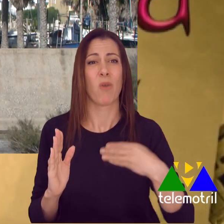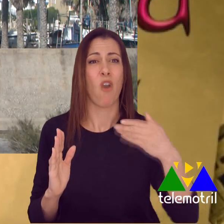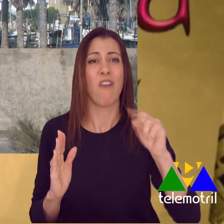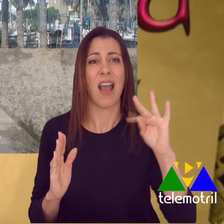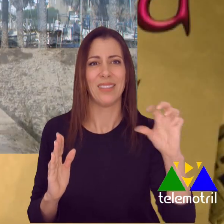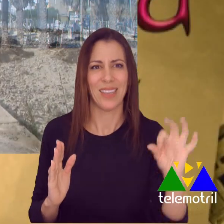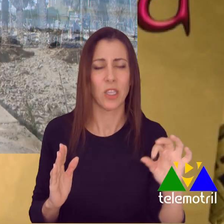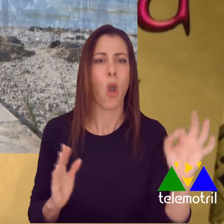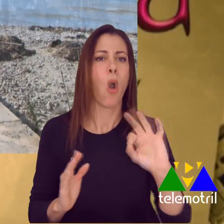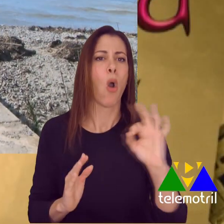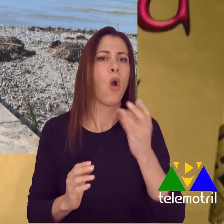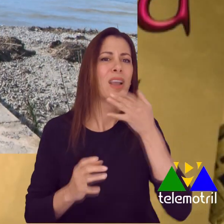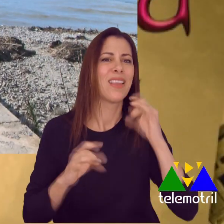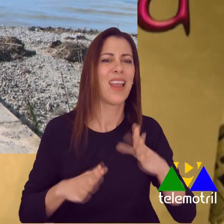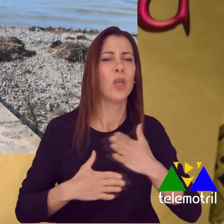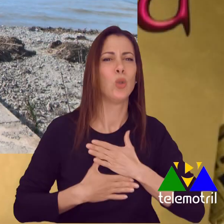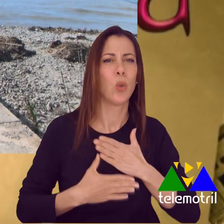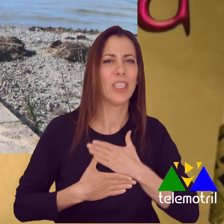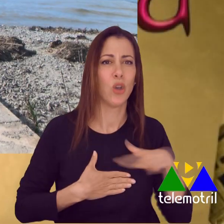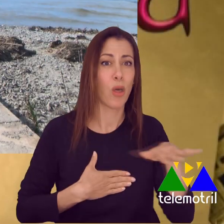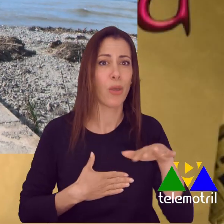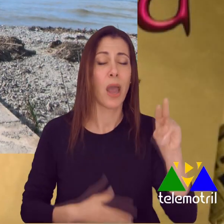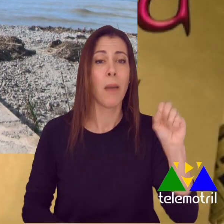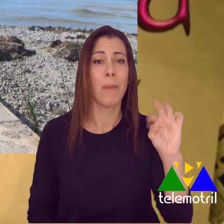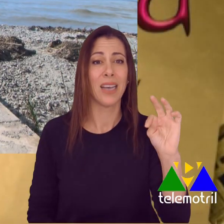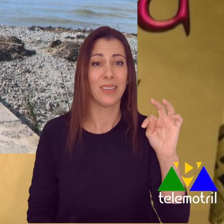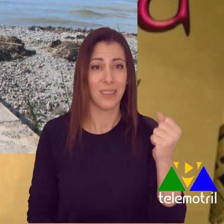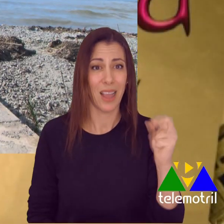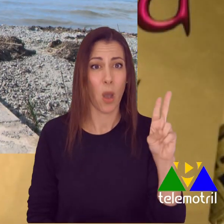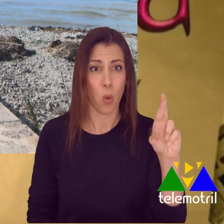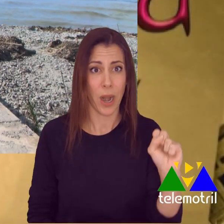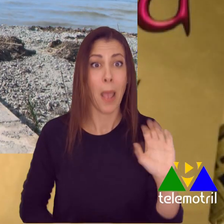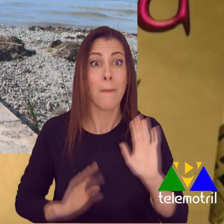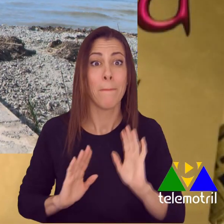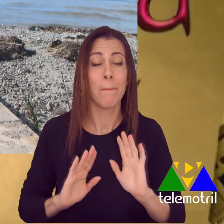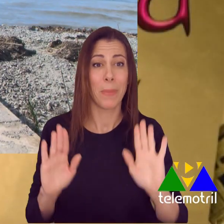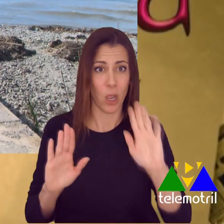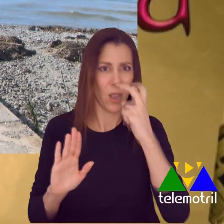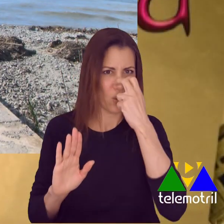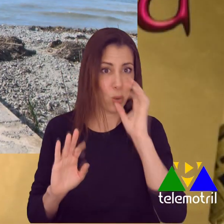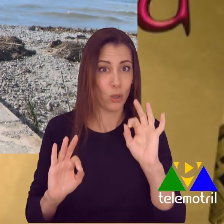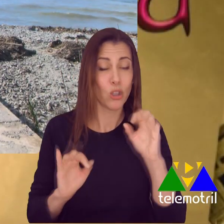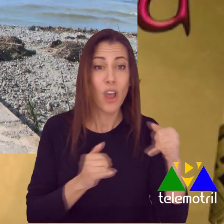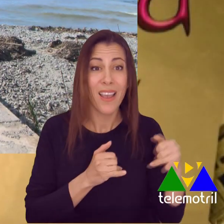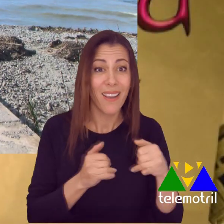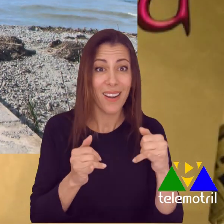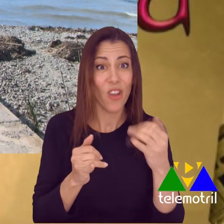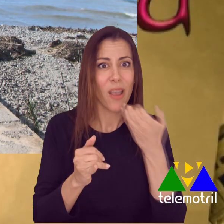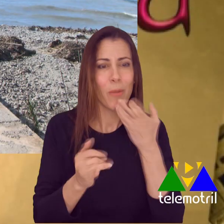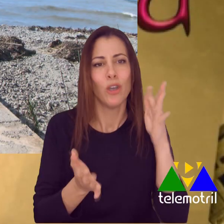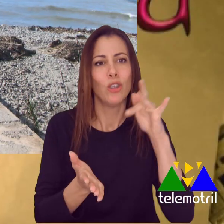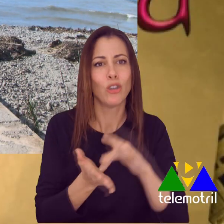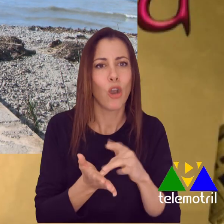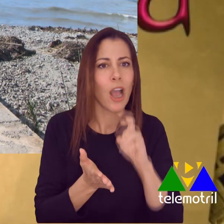dueño de Pataura, pero fundamentalmente el tema del delta, el tema de cuando el río partía para un lado para